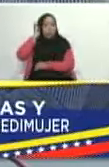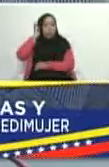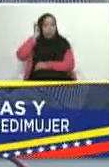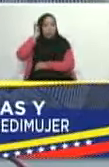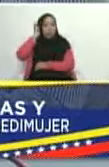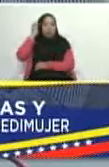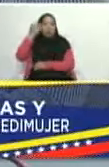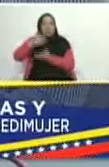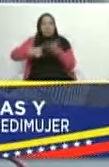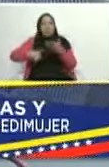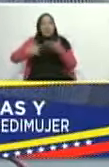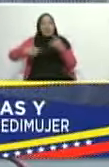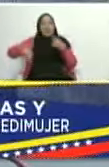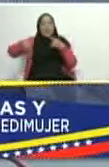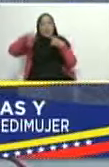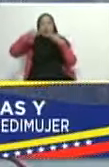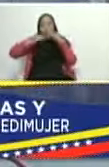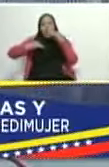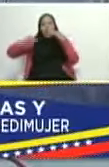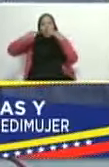una línea simultánea